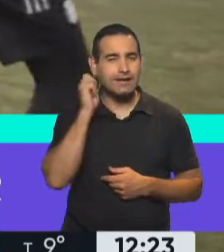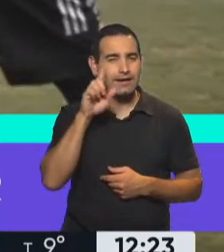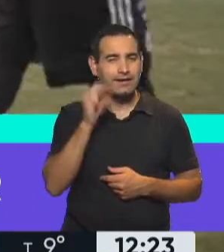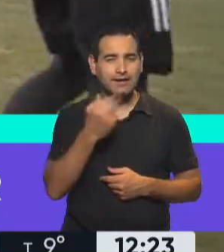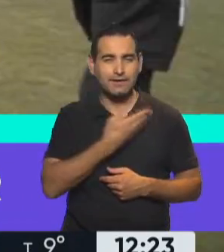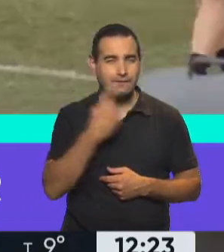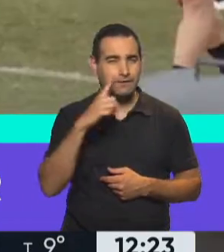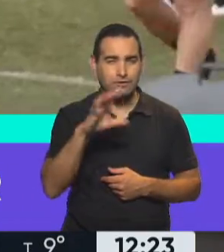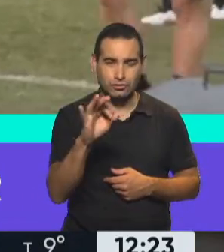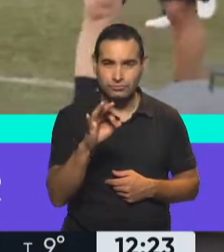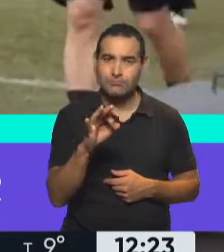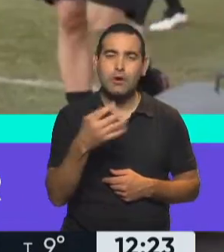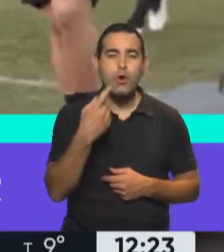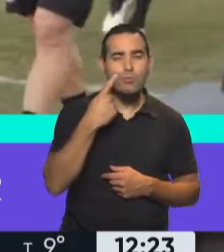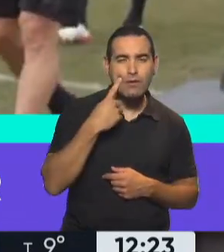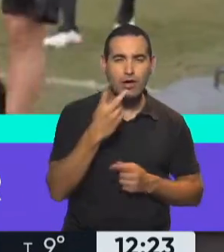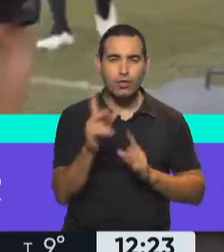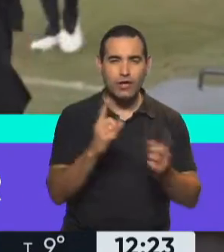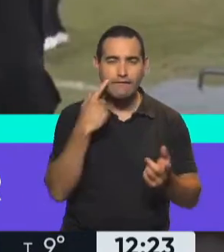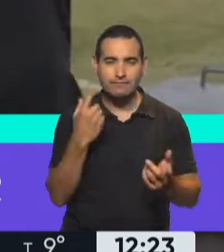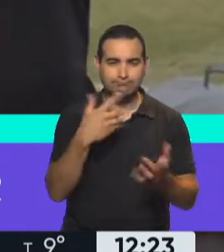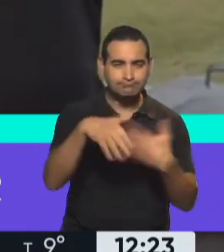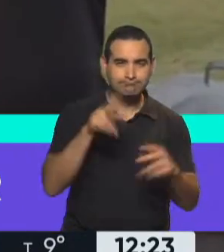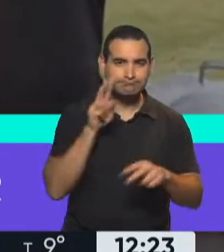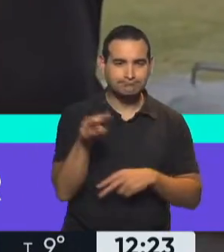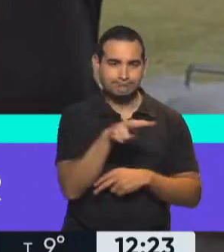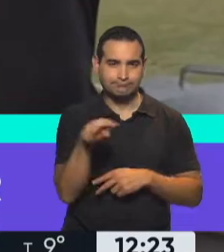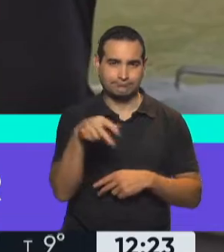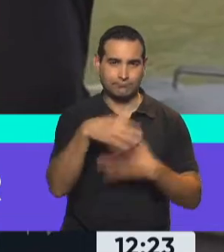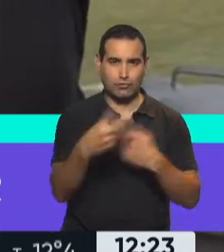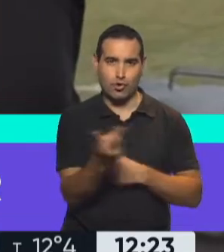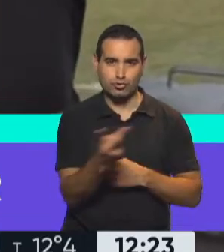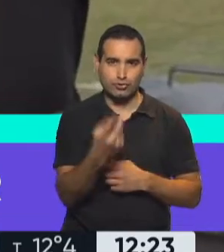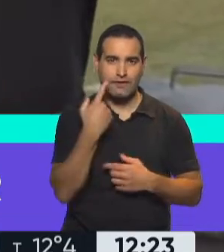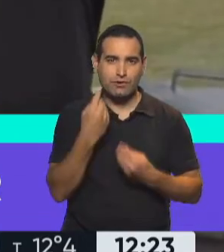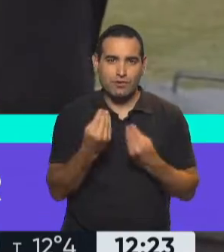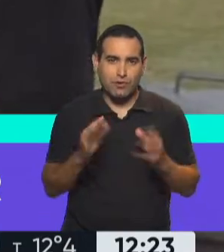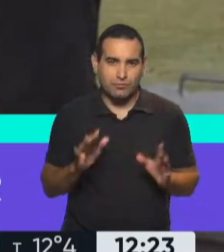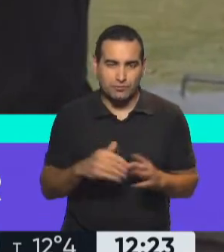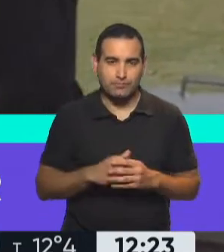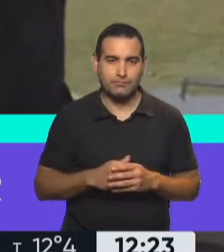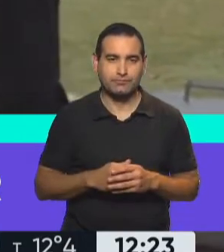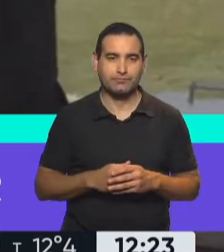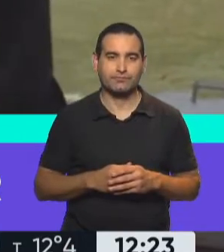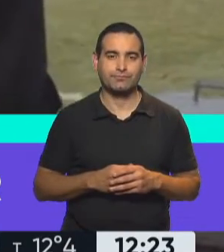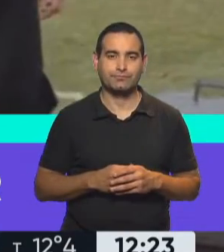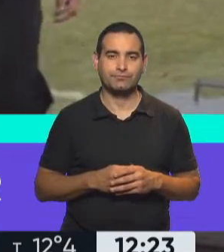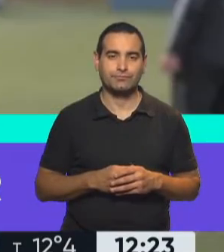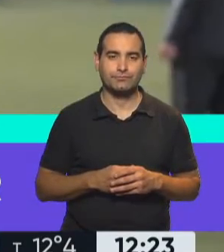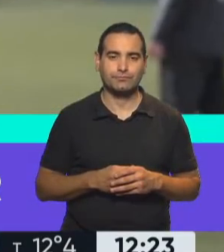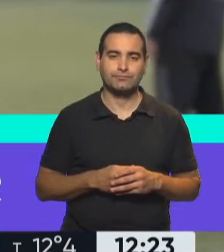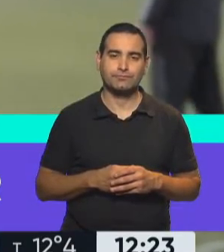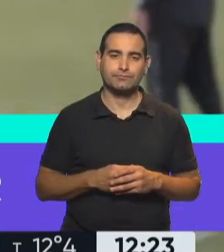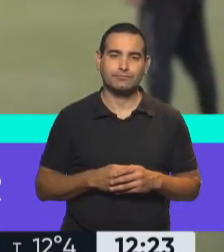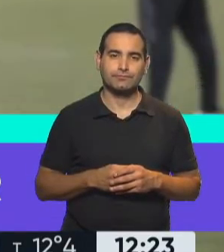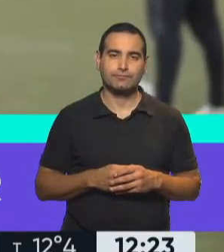Va probando las dos variantes, acorde a cómo pone, entre comillas, al equipo suplente y a los sparring. Bueno, de ahí